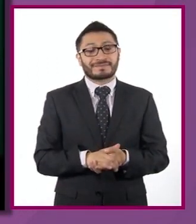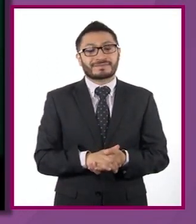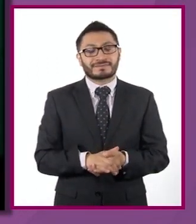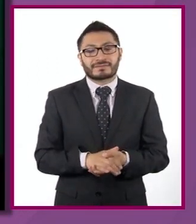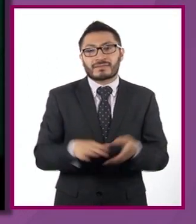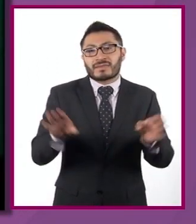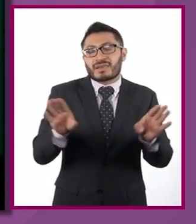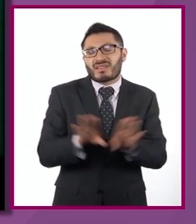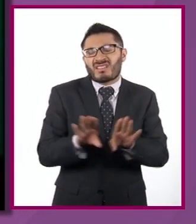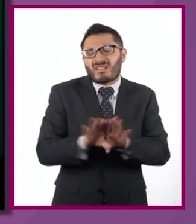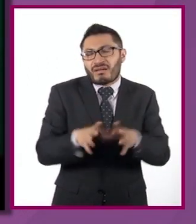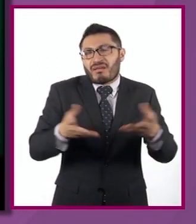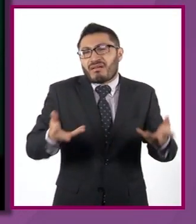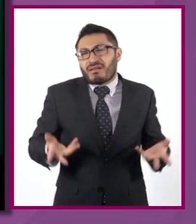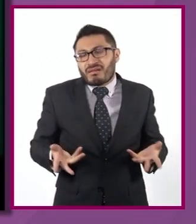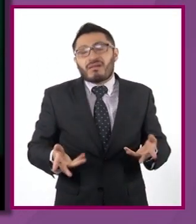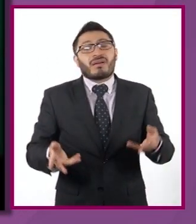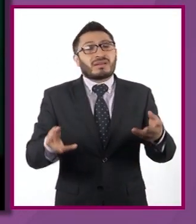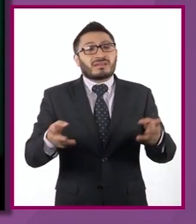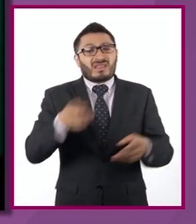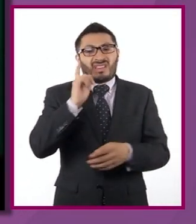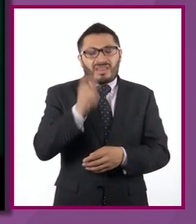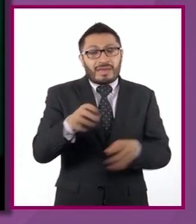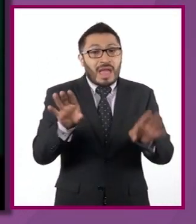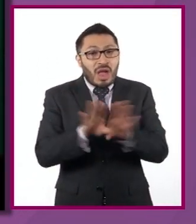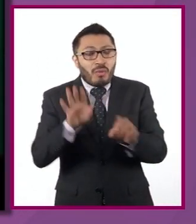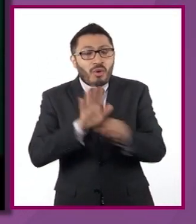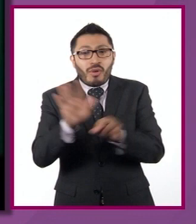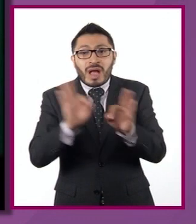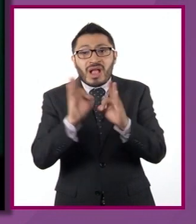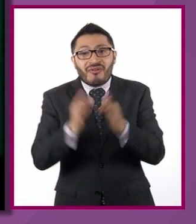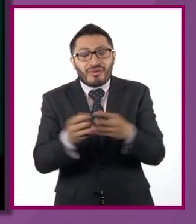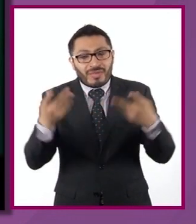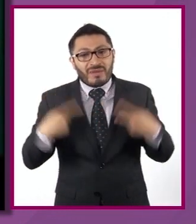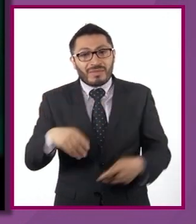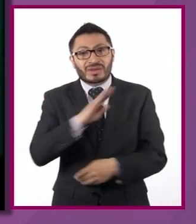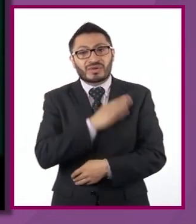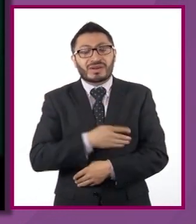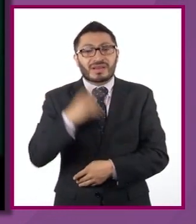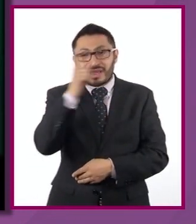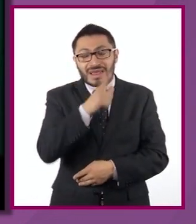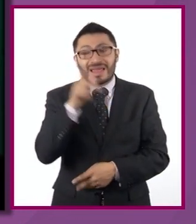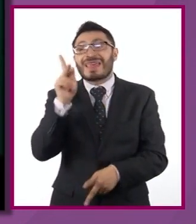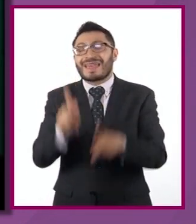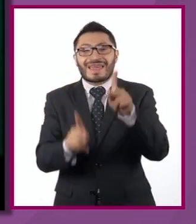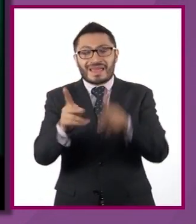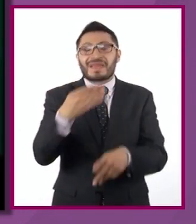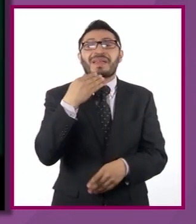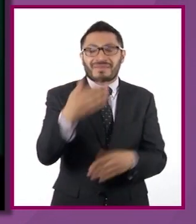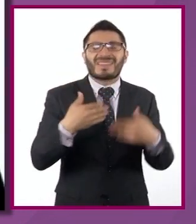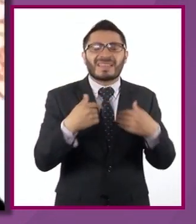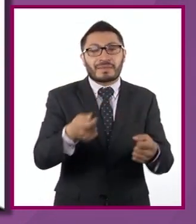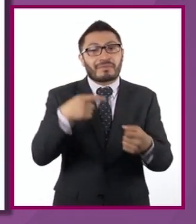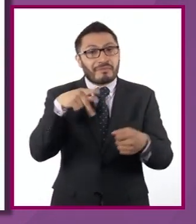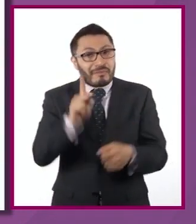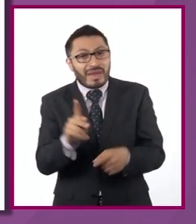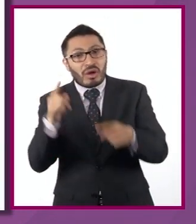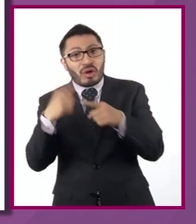¿Cómo es entonces que los hispanohablantes podemos entendernos a pesar de hablar de maneras distintas?